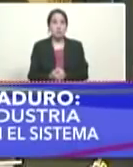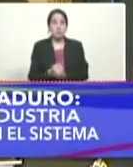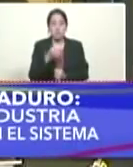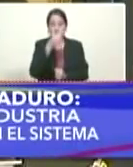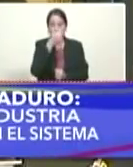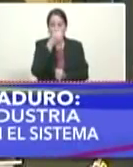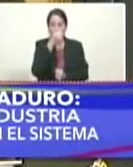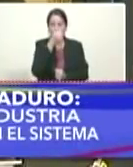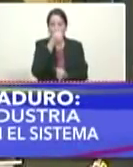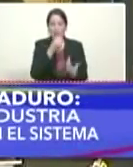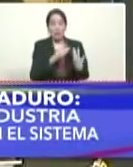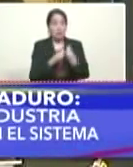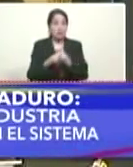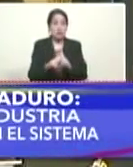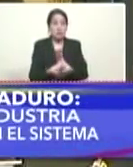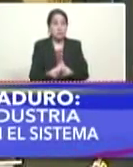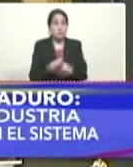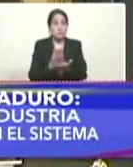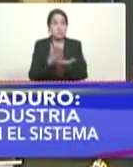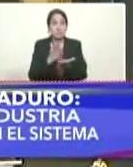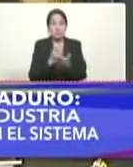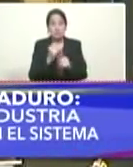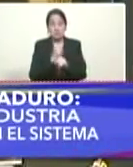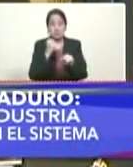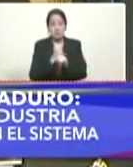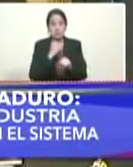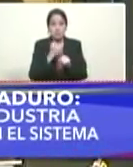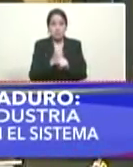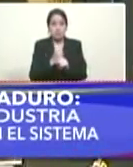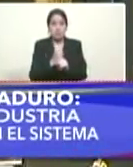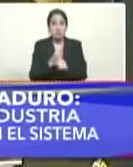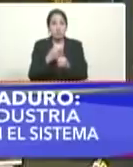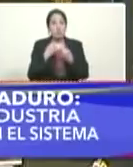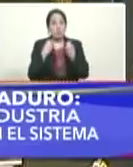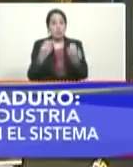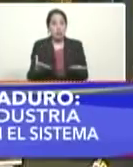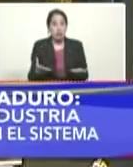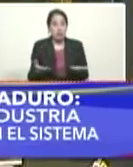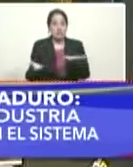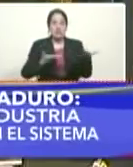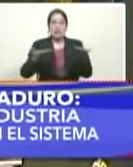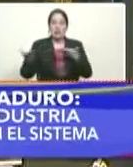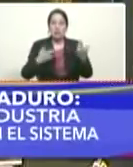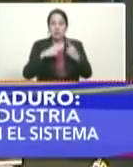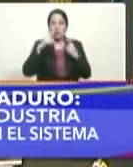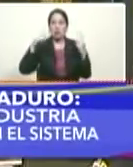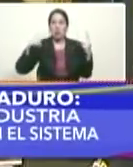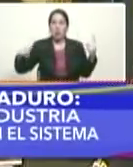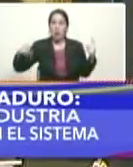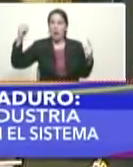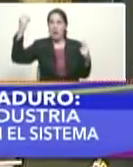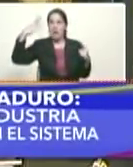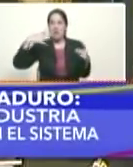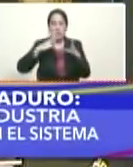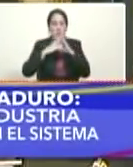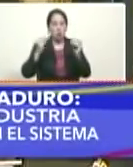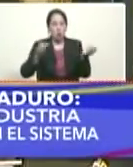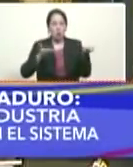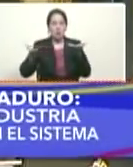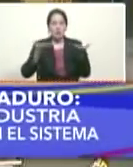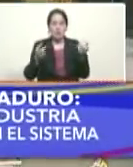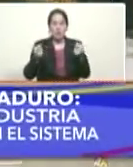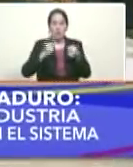acompañando esta batalla para garantizarle el servicio eléctrico y todos los servicios asociados a la electricidad